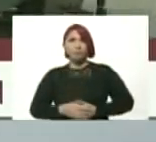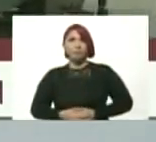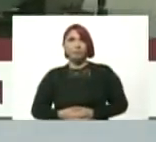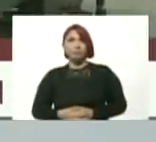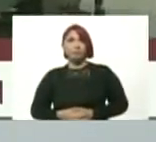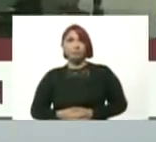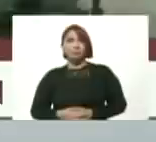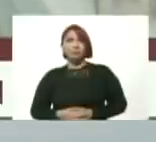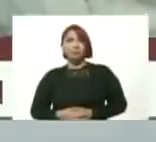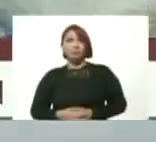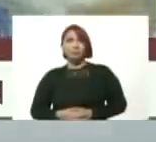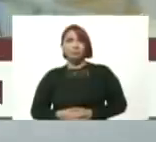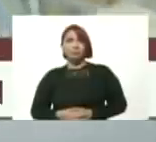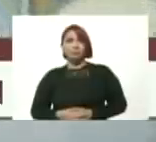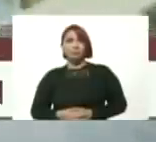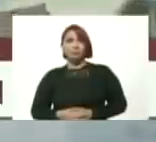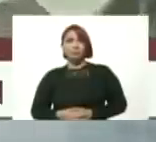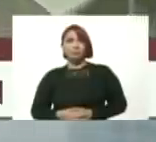dijimos